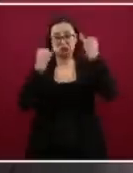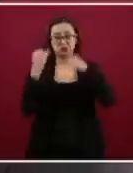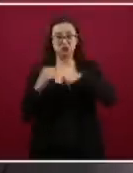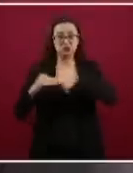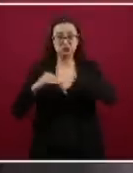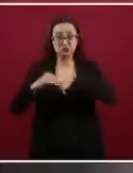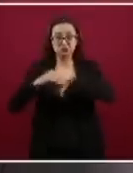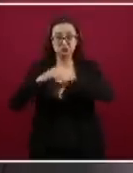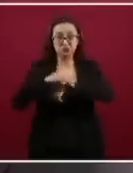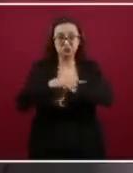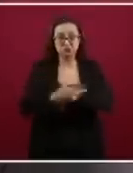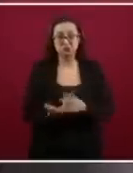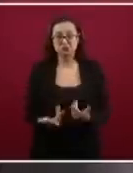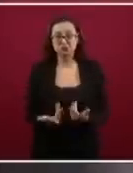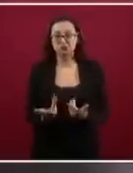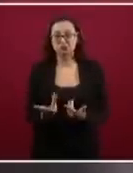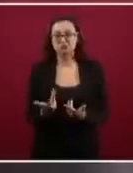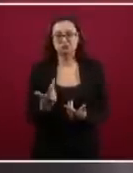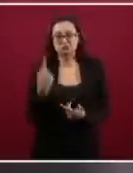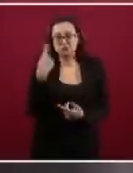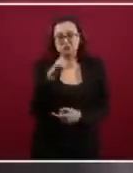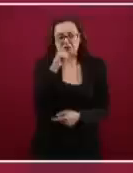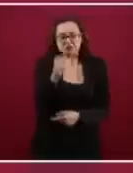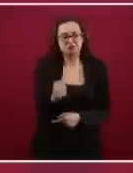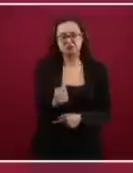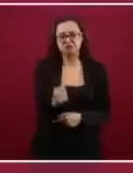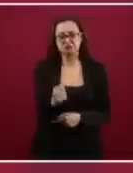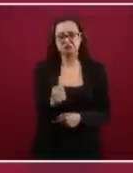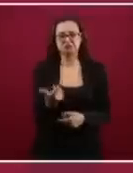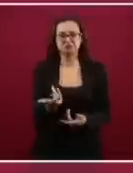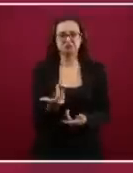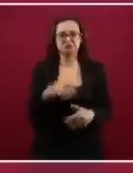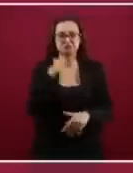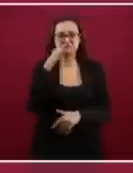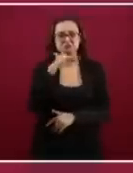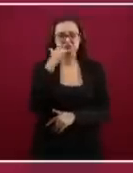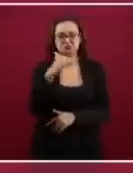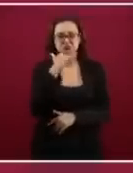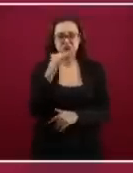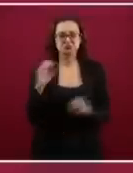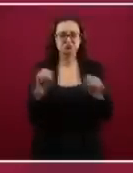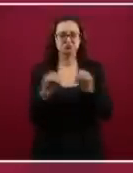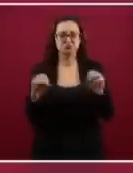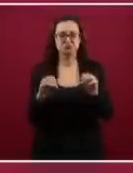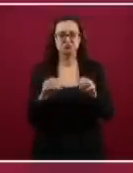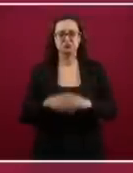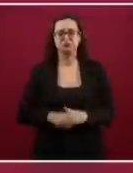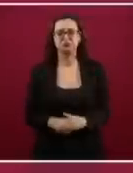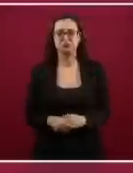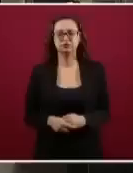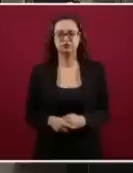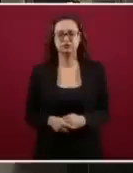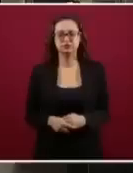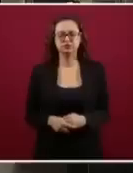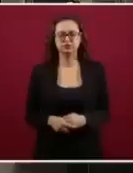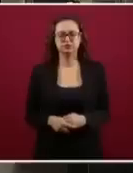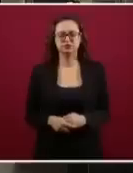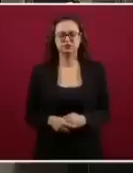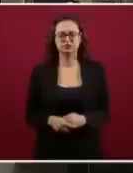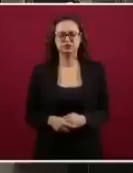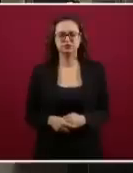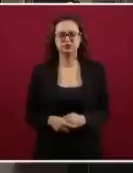la corrupción. Para nada. Cero corrupción. Muy bien. El comentario que dijo el